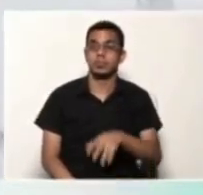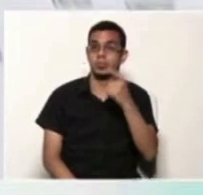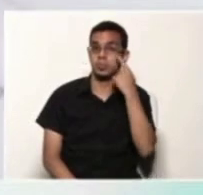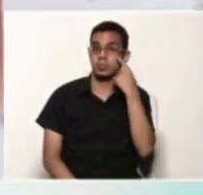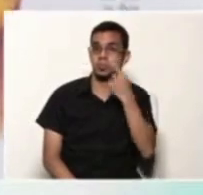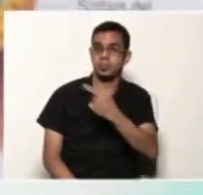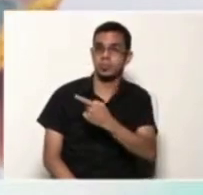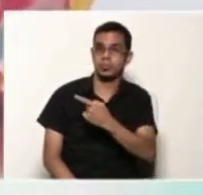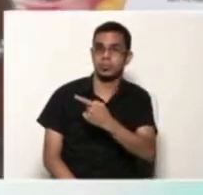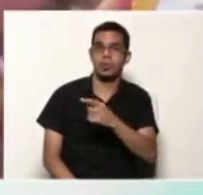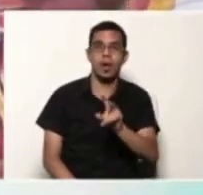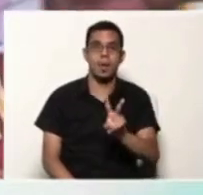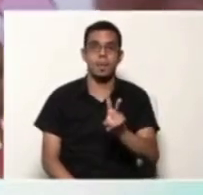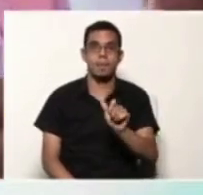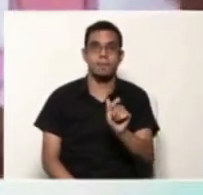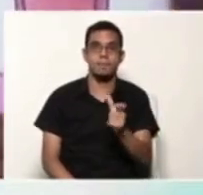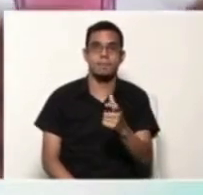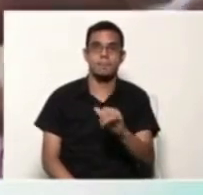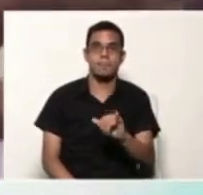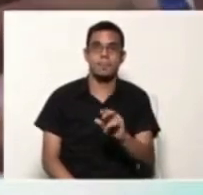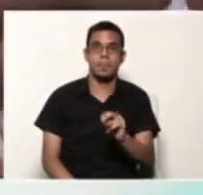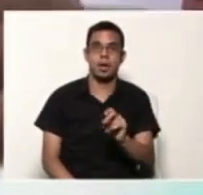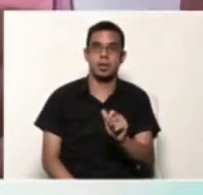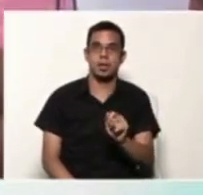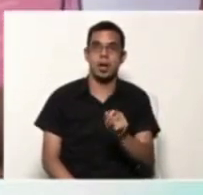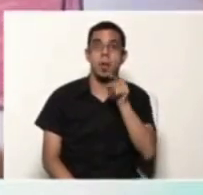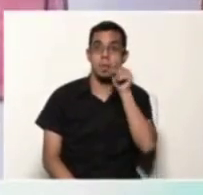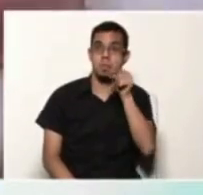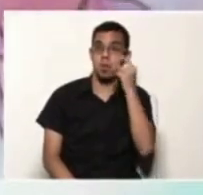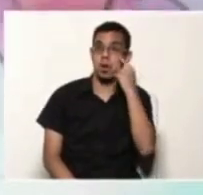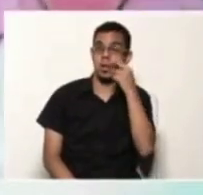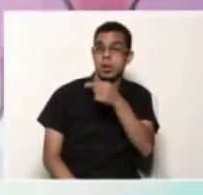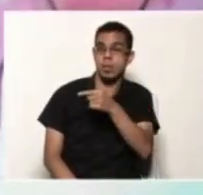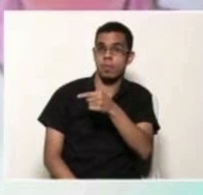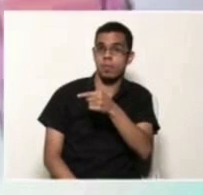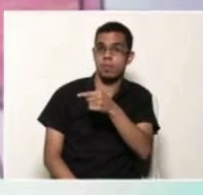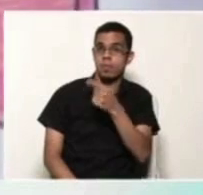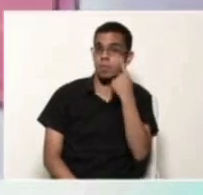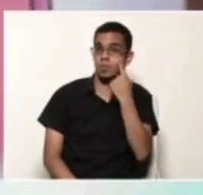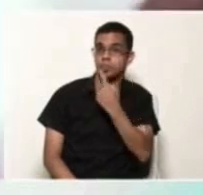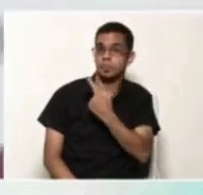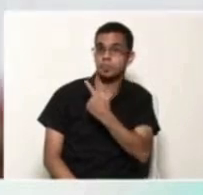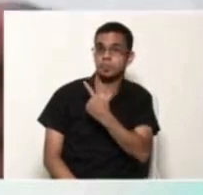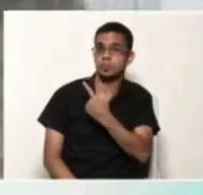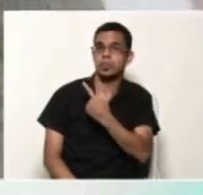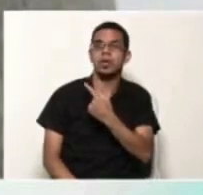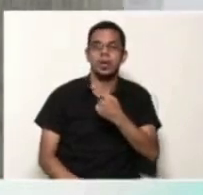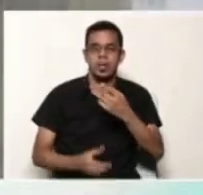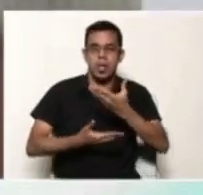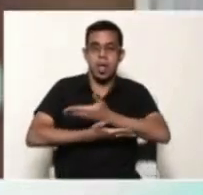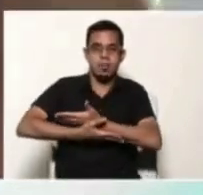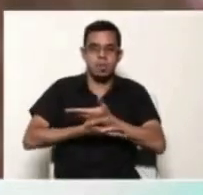vagina cumple una función del canal del parto. Por aquí pasa el bebé cuando va a nacer.